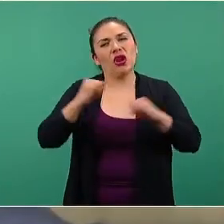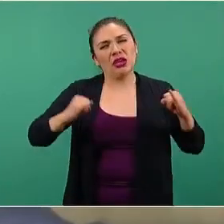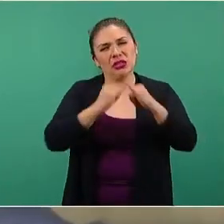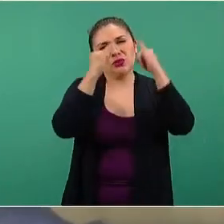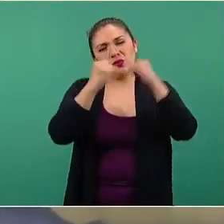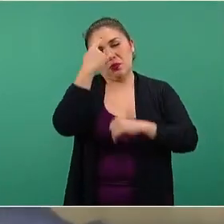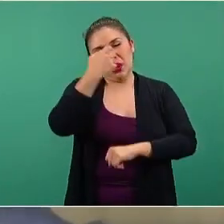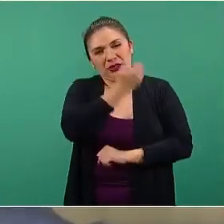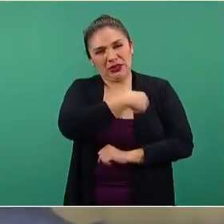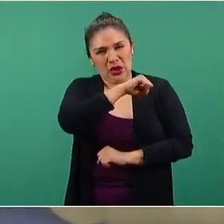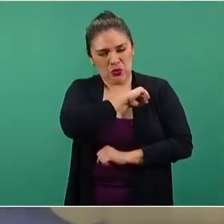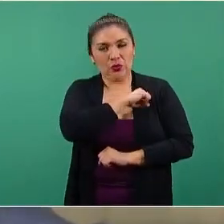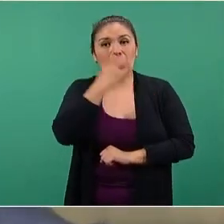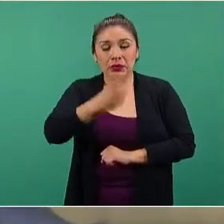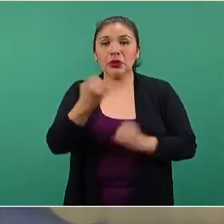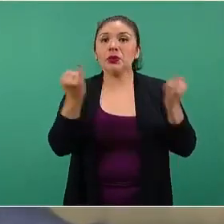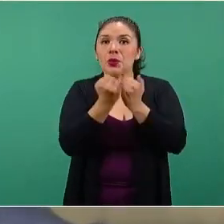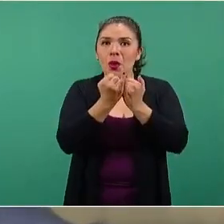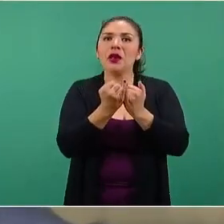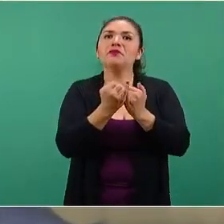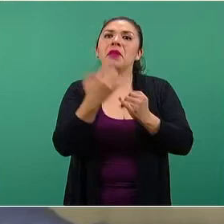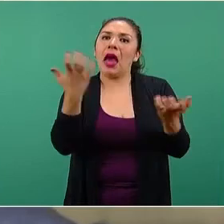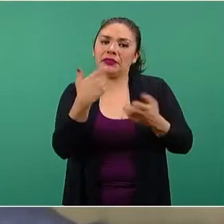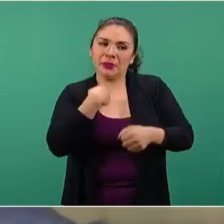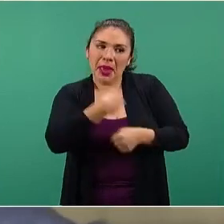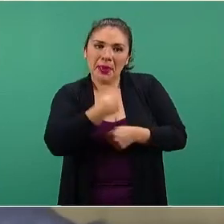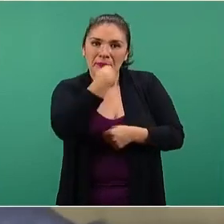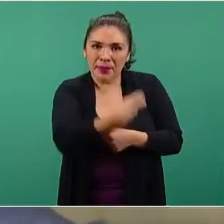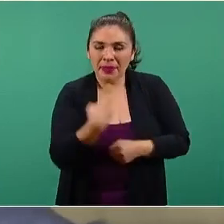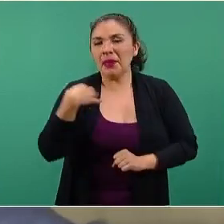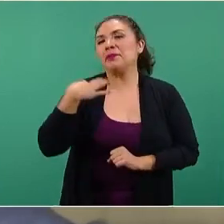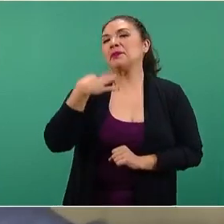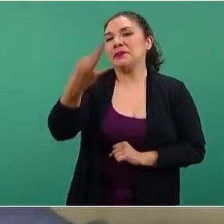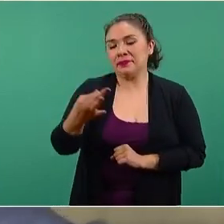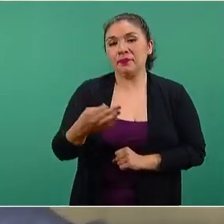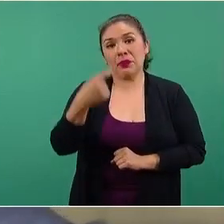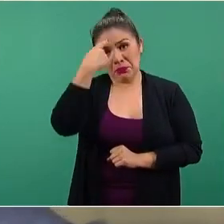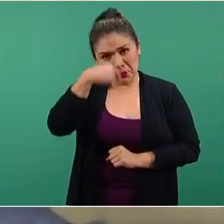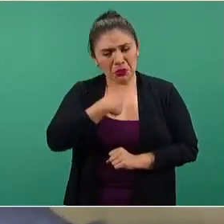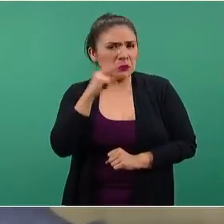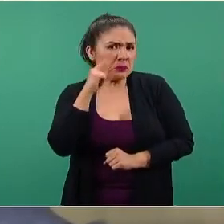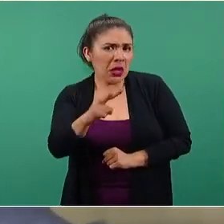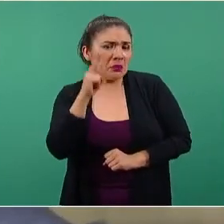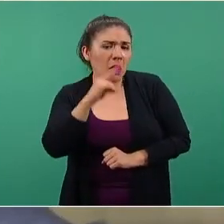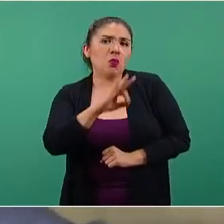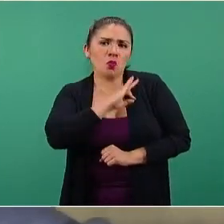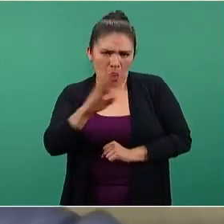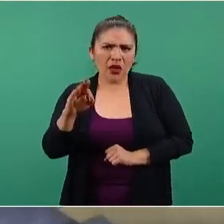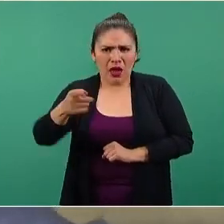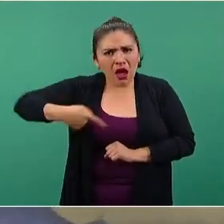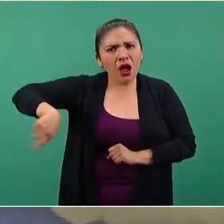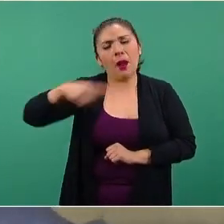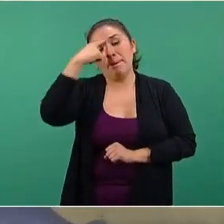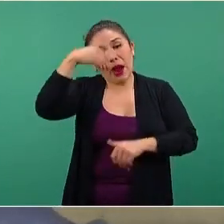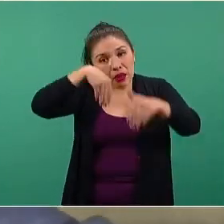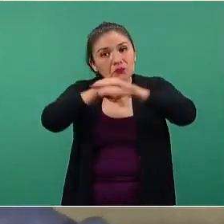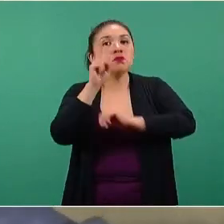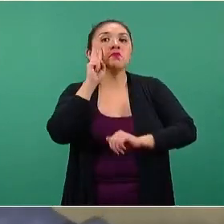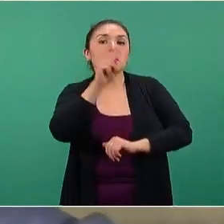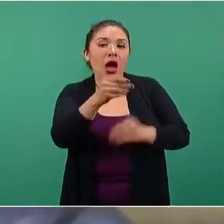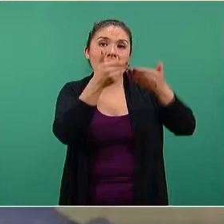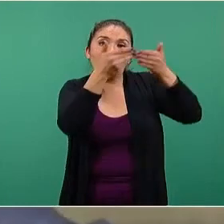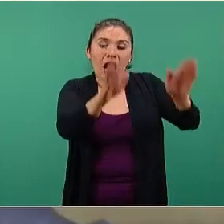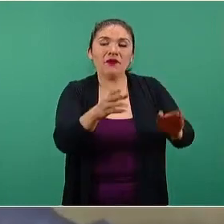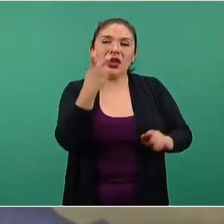quien también promovió que fuera yo invitado. Estamos viendo que se pueda acceder al material, tanto a